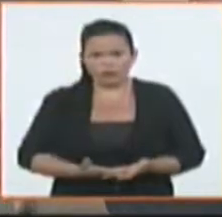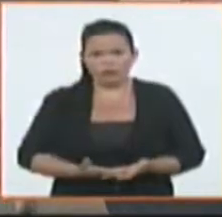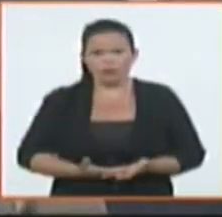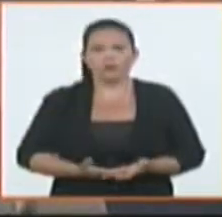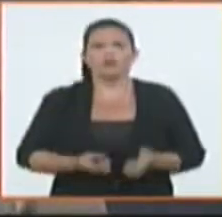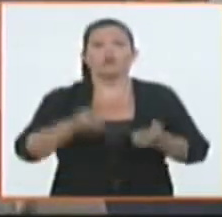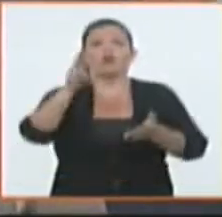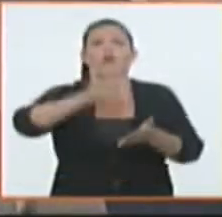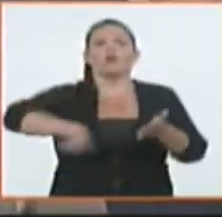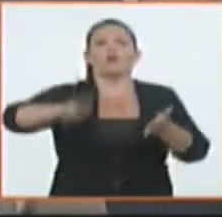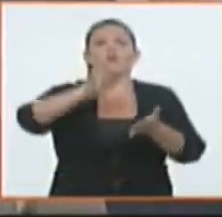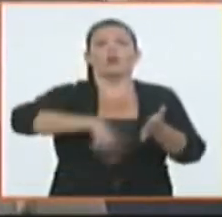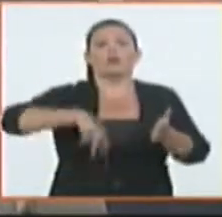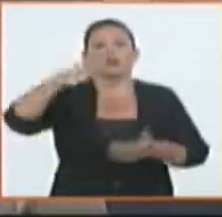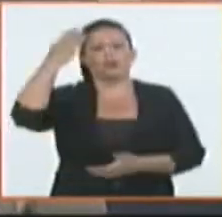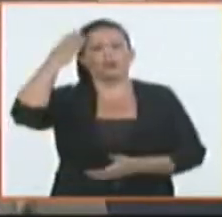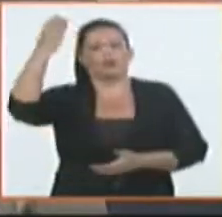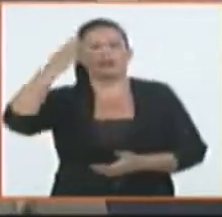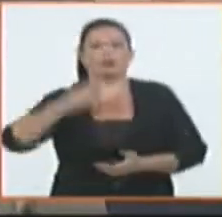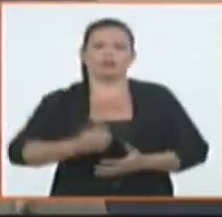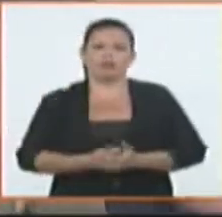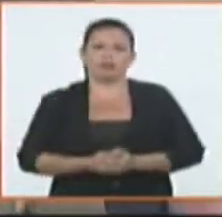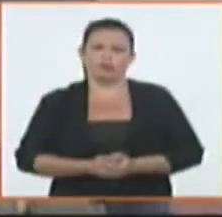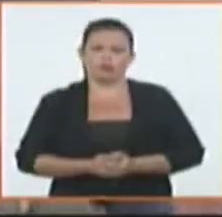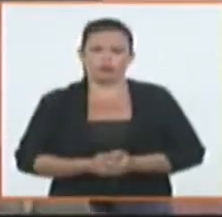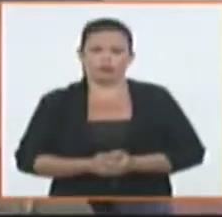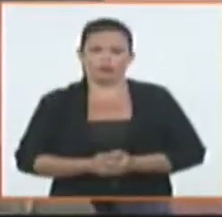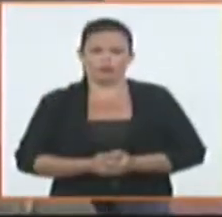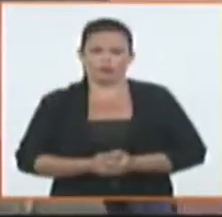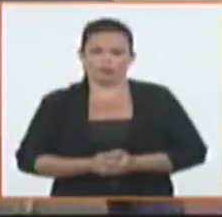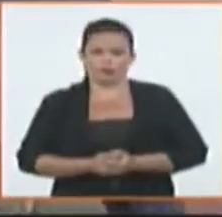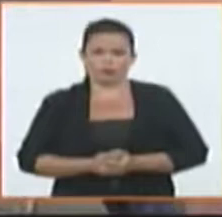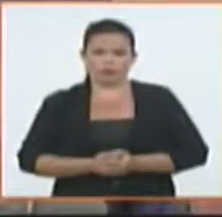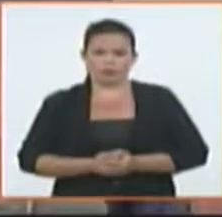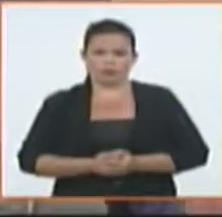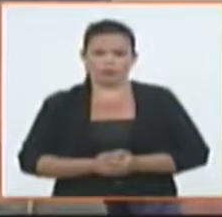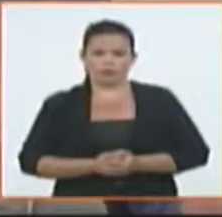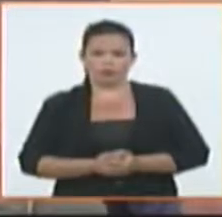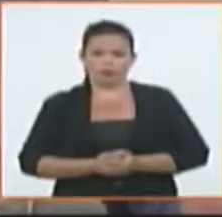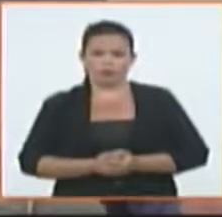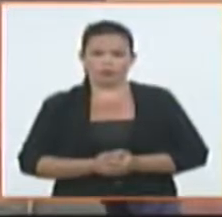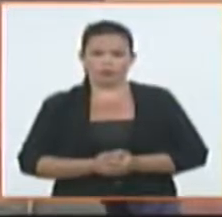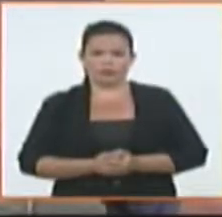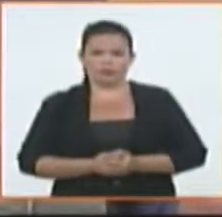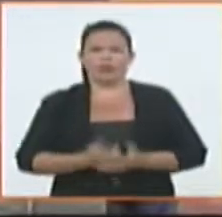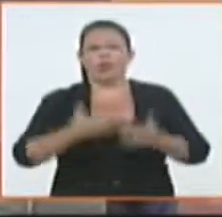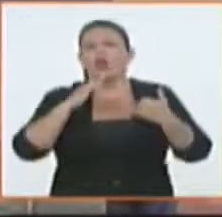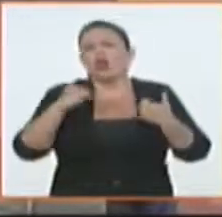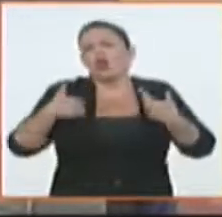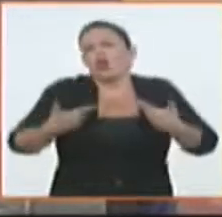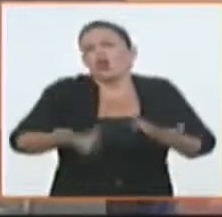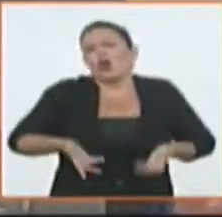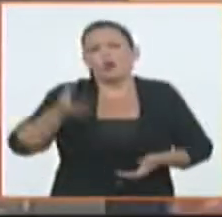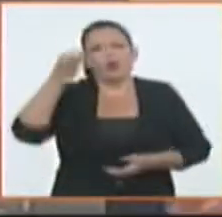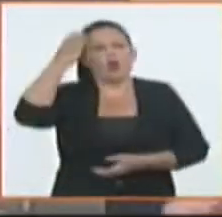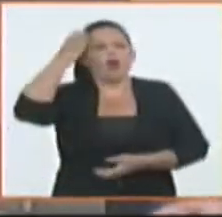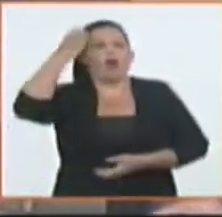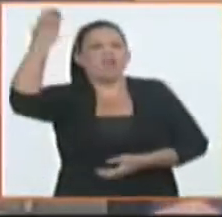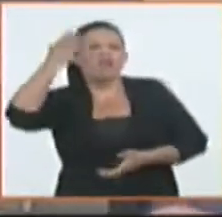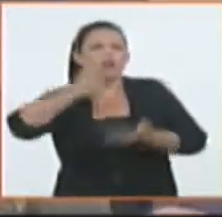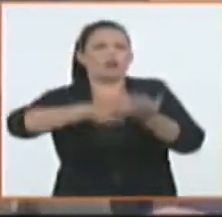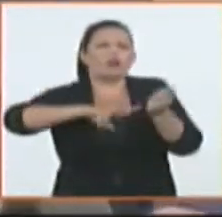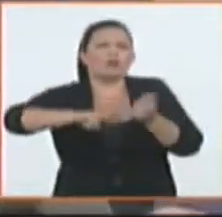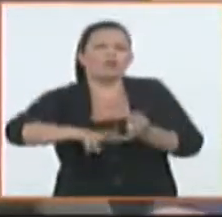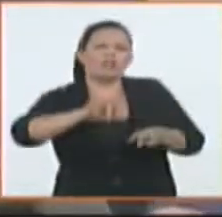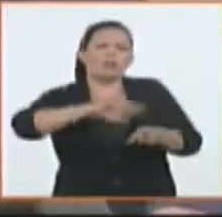la manera de hacer gobierno a nivel de provincia. Tomar como el gobierno de esa provincia representa al pueblo.